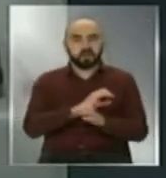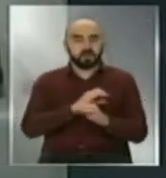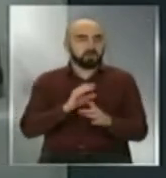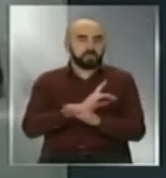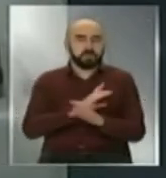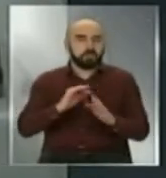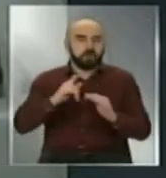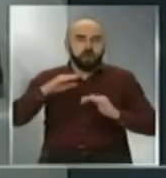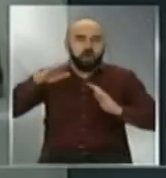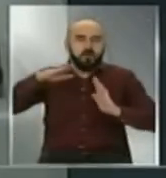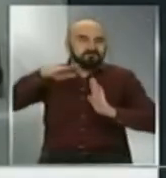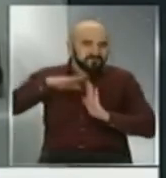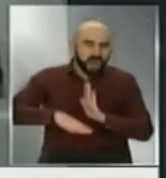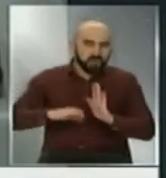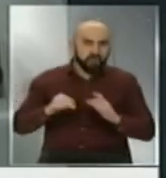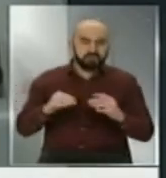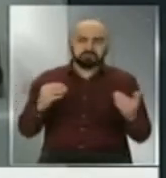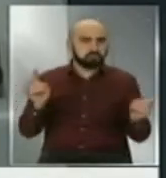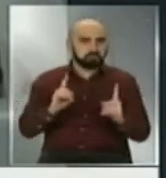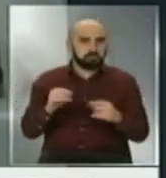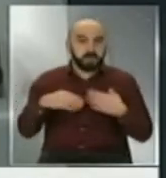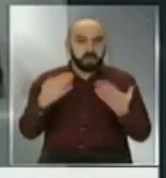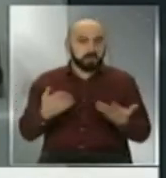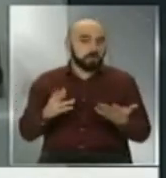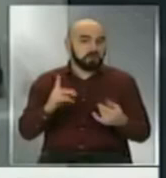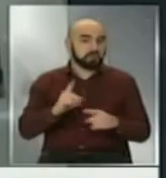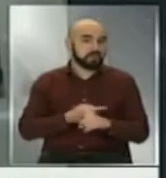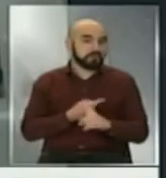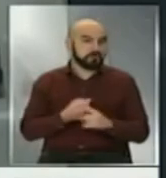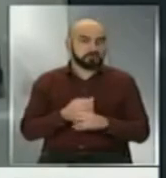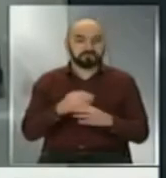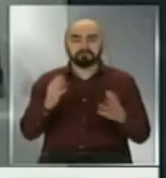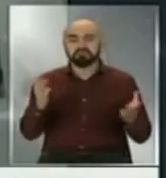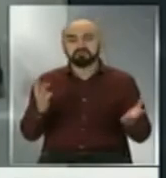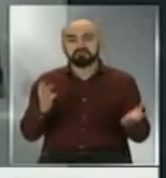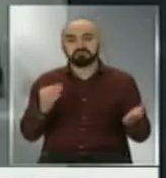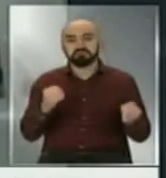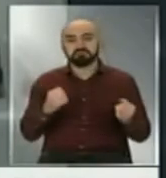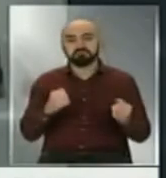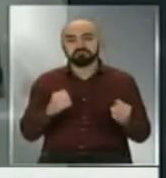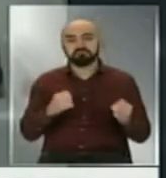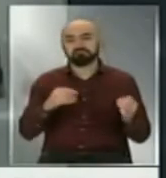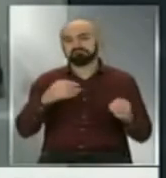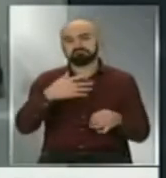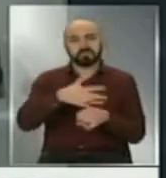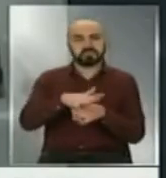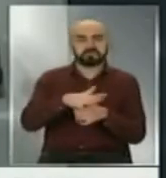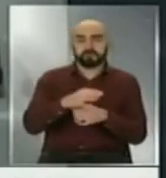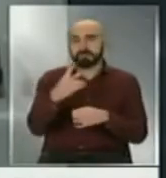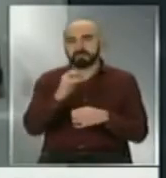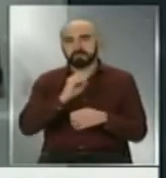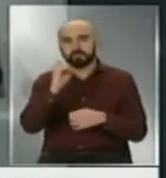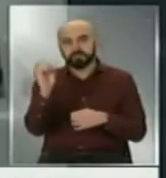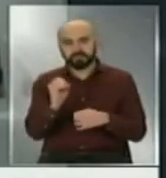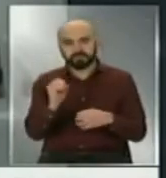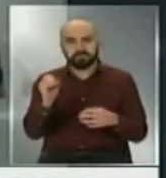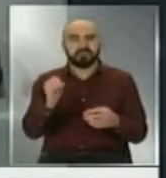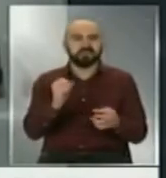más duros de cuarentena y ahora están de vuelta en una reducción del